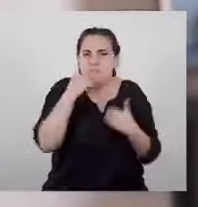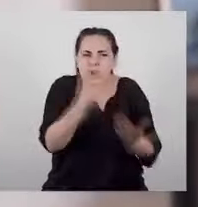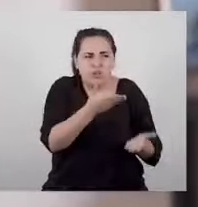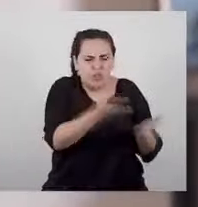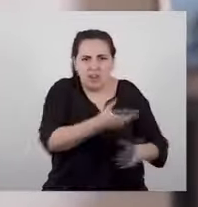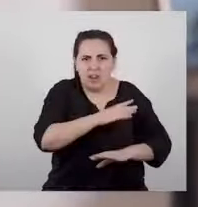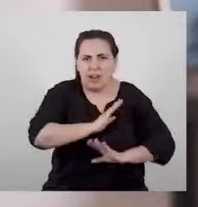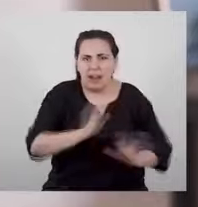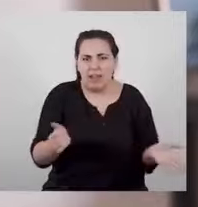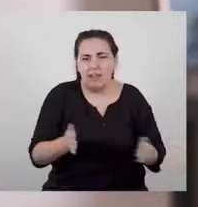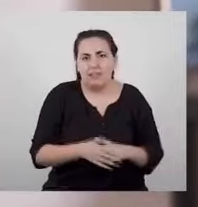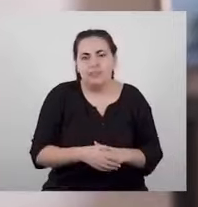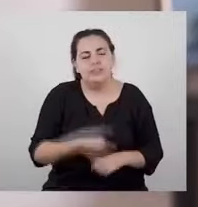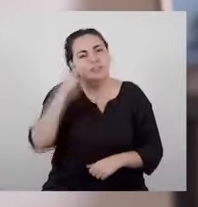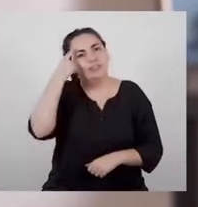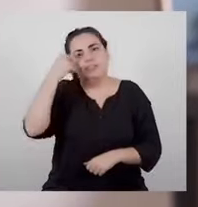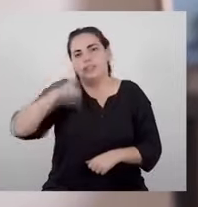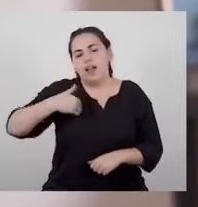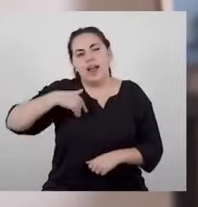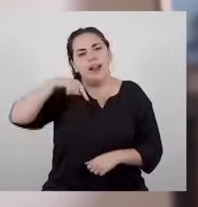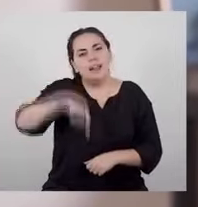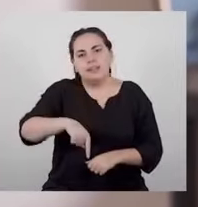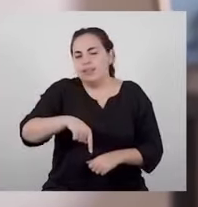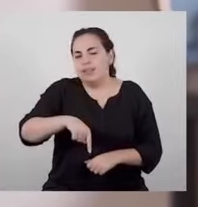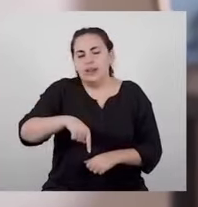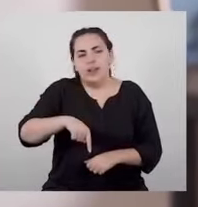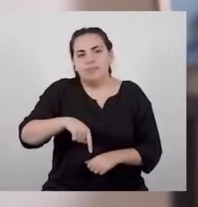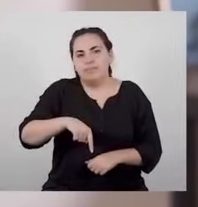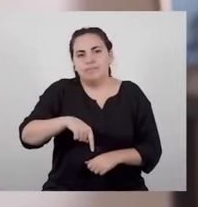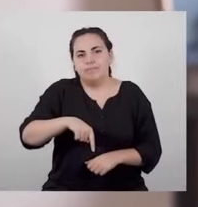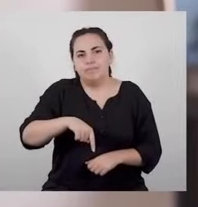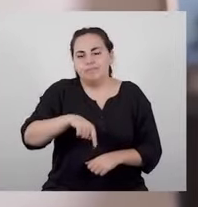acá en Argentina se tiene que dar penas más